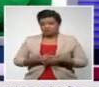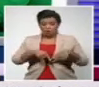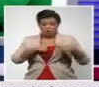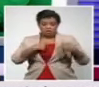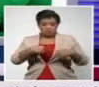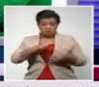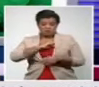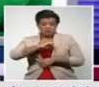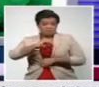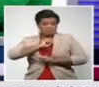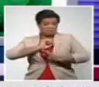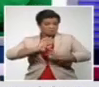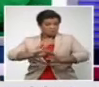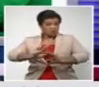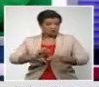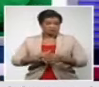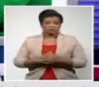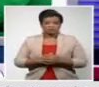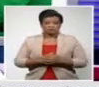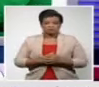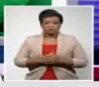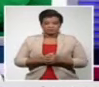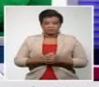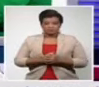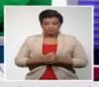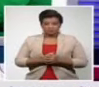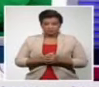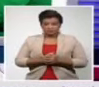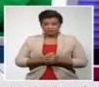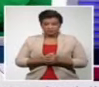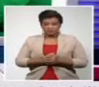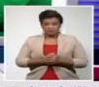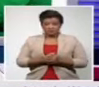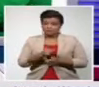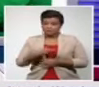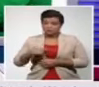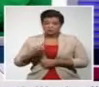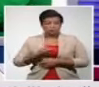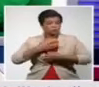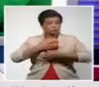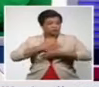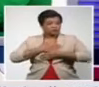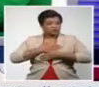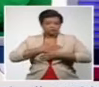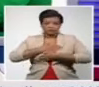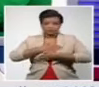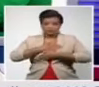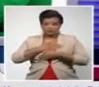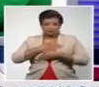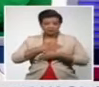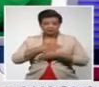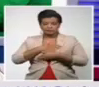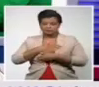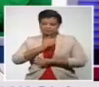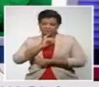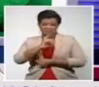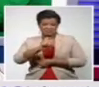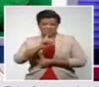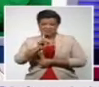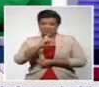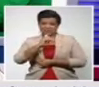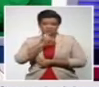cardíaca en asistolia, de la cual tampoco fue posible su reanimación, no obstante las